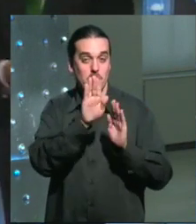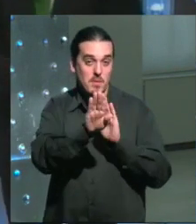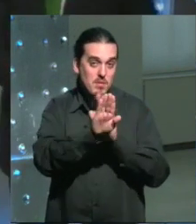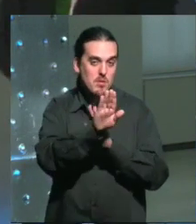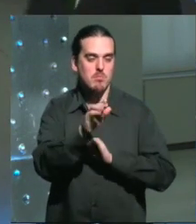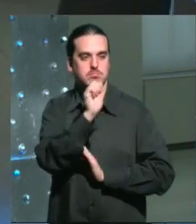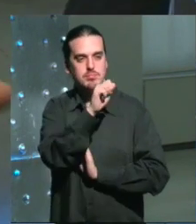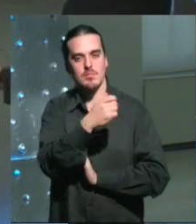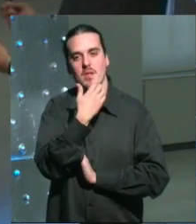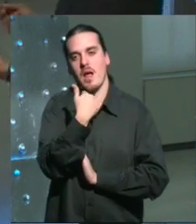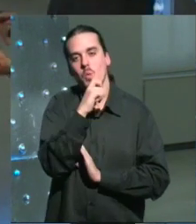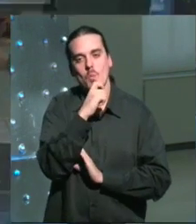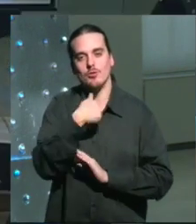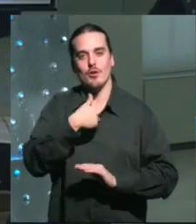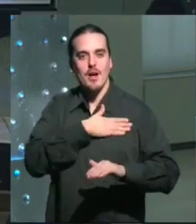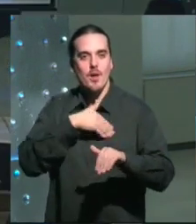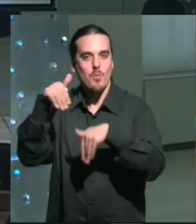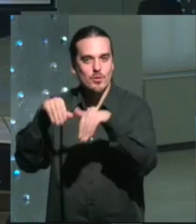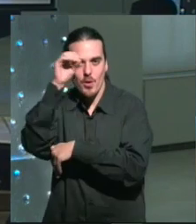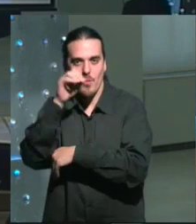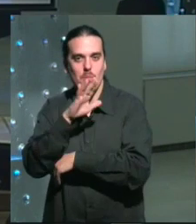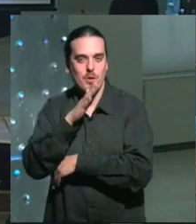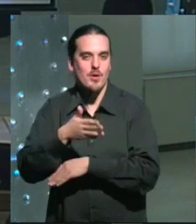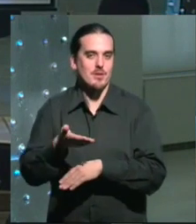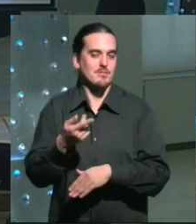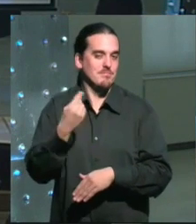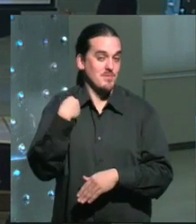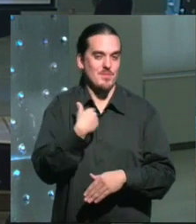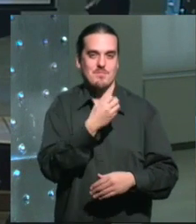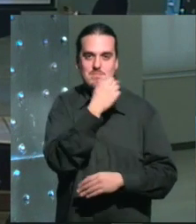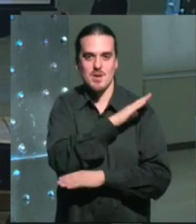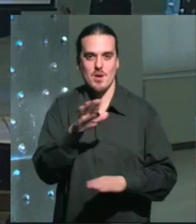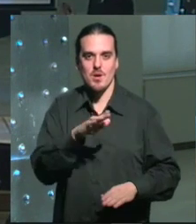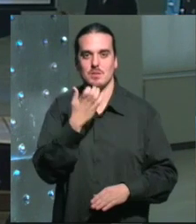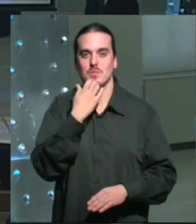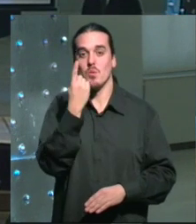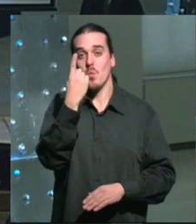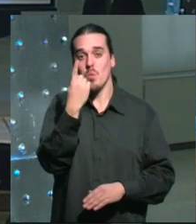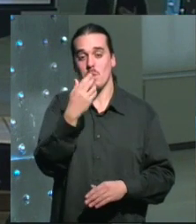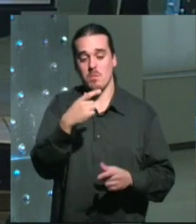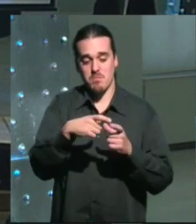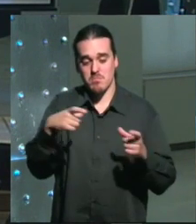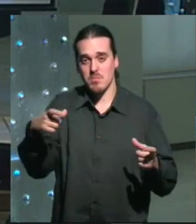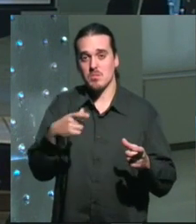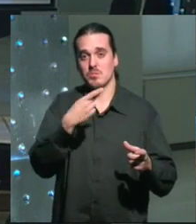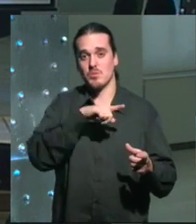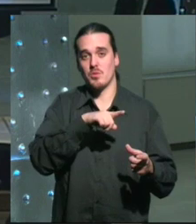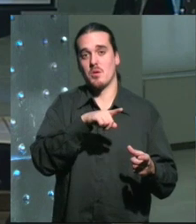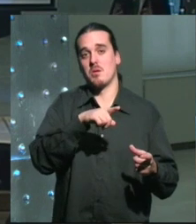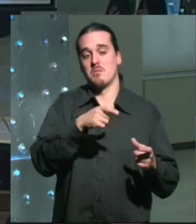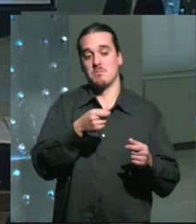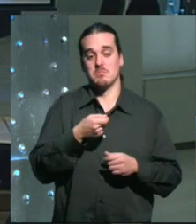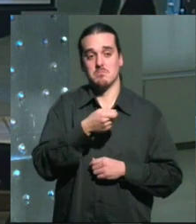en las casas no era tan efectivo, pero muy efectivo. Uno de cada 66, o sea, cada 66 entregas de folletos representaba para nosotros un voto nuevo